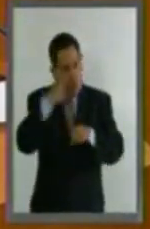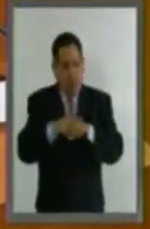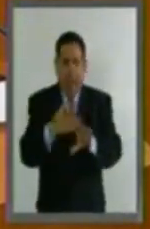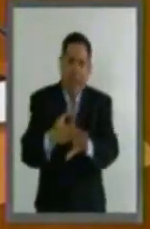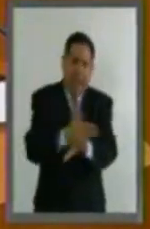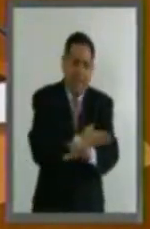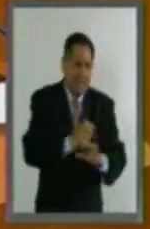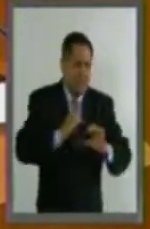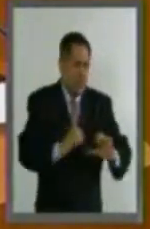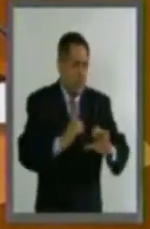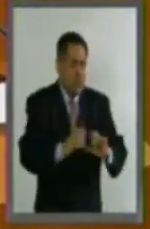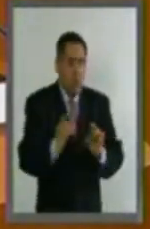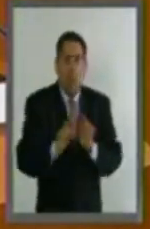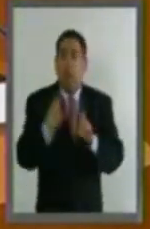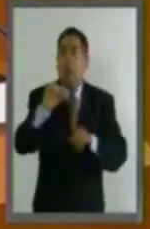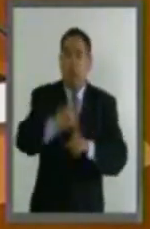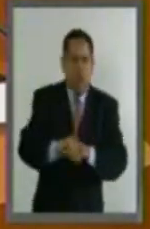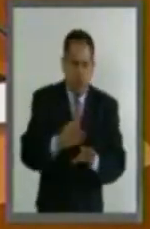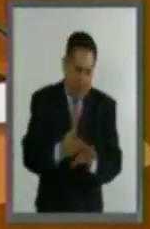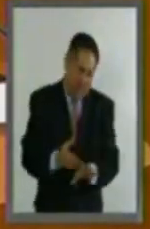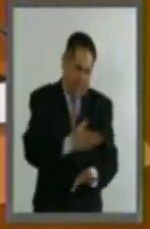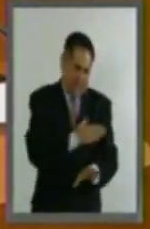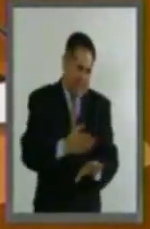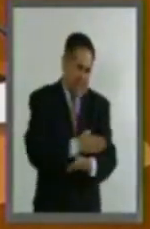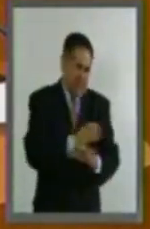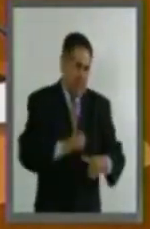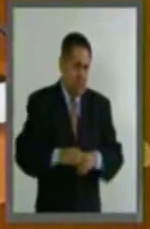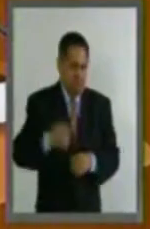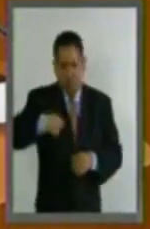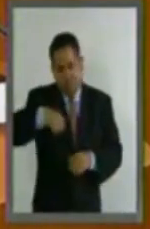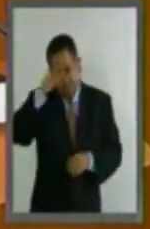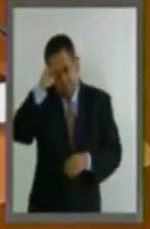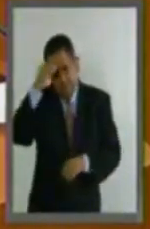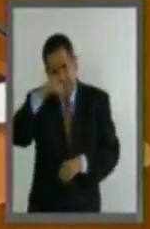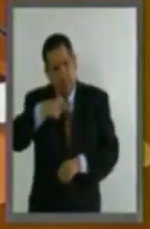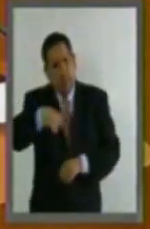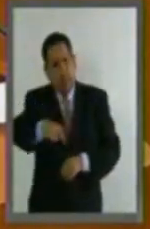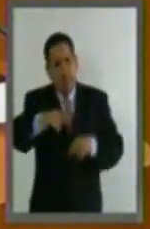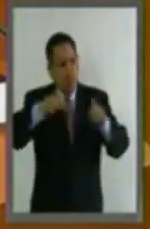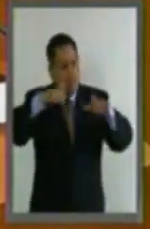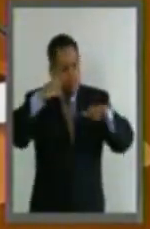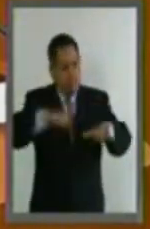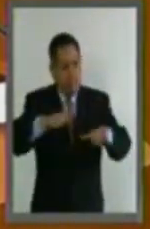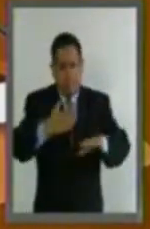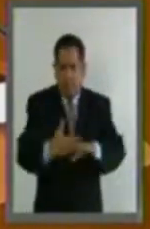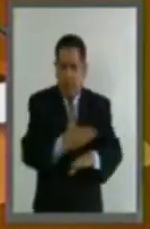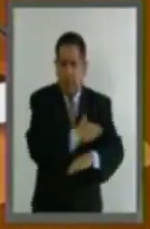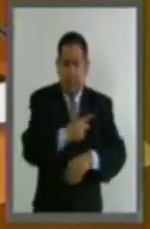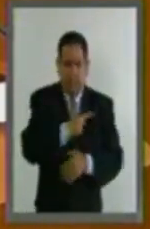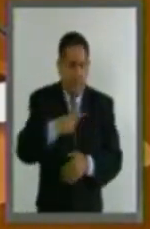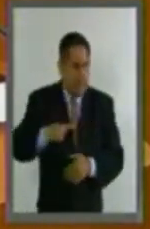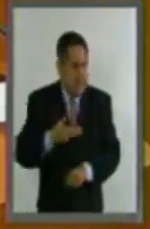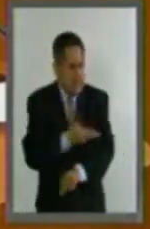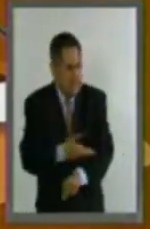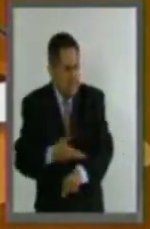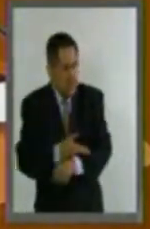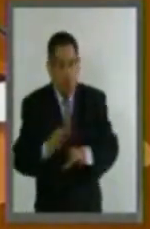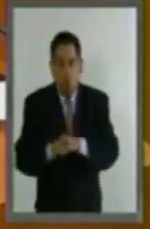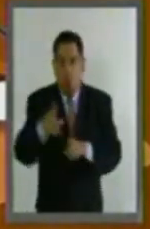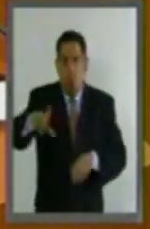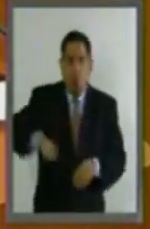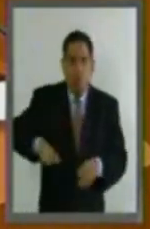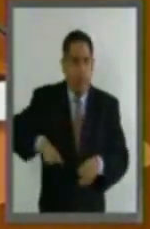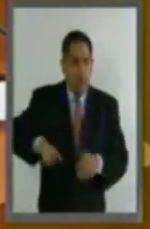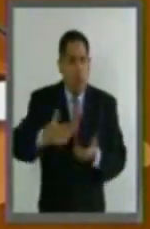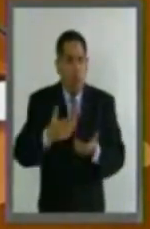prevención. Consideramos que ante los fenómenos climatológicos se debe asumir las acciones de gobierno